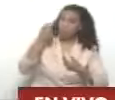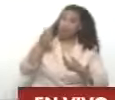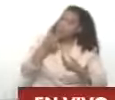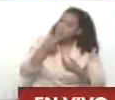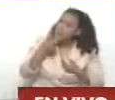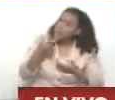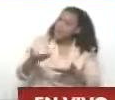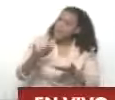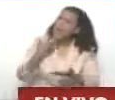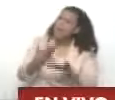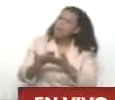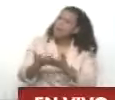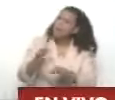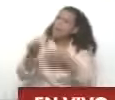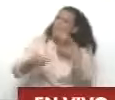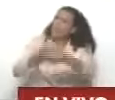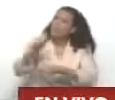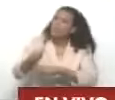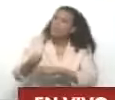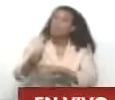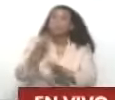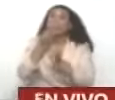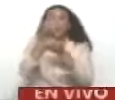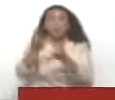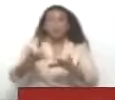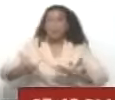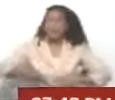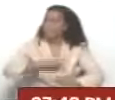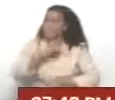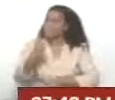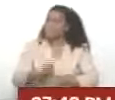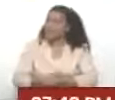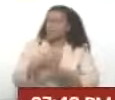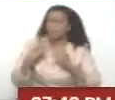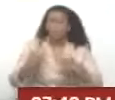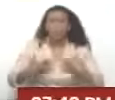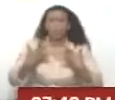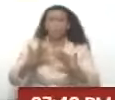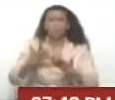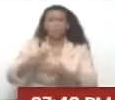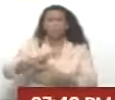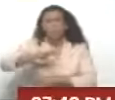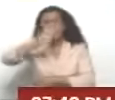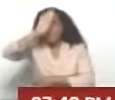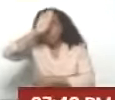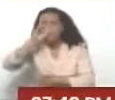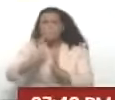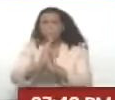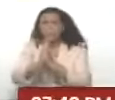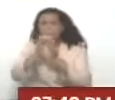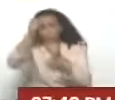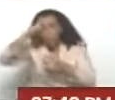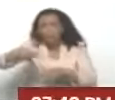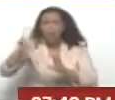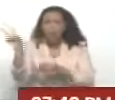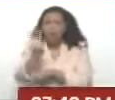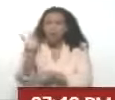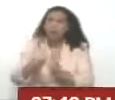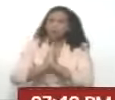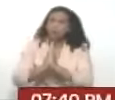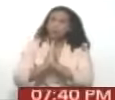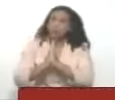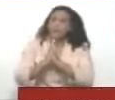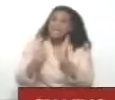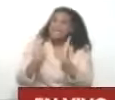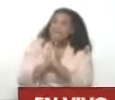bella, cuéntame de él. Y le conté la vida completa de José Gregorio y le dije, Papa, ayude al pueblo de Venezuela